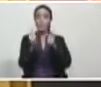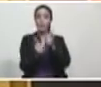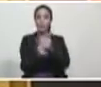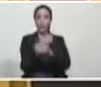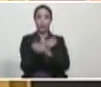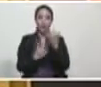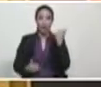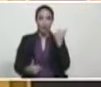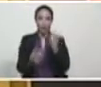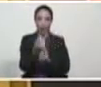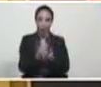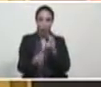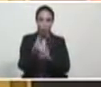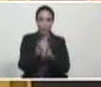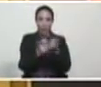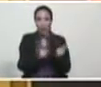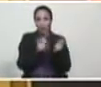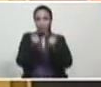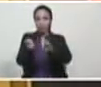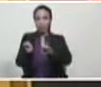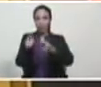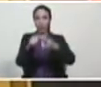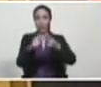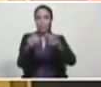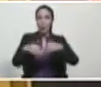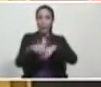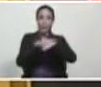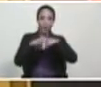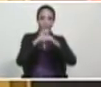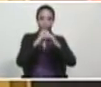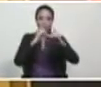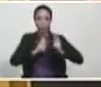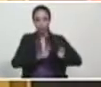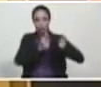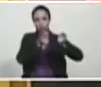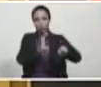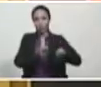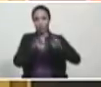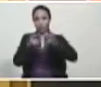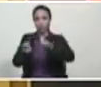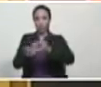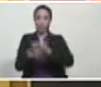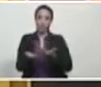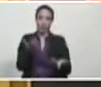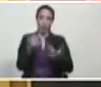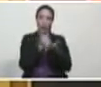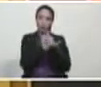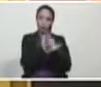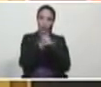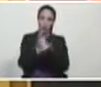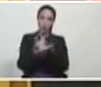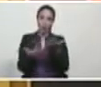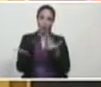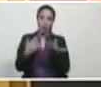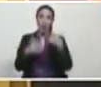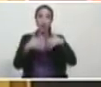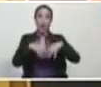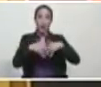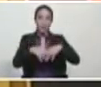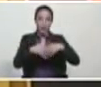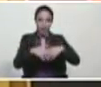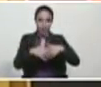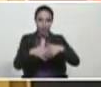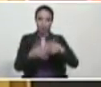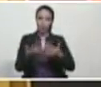Económica y el ministro Hipólito Abreu procedan a beneficiar a todas las industrias